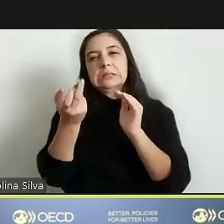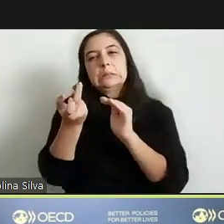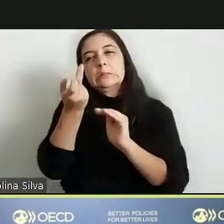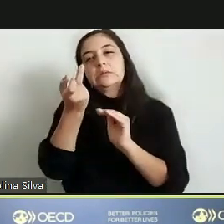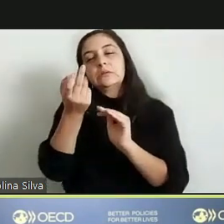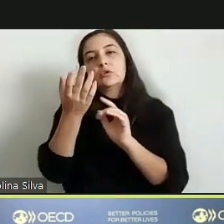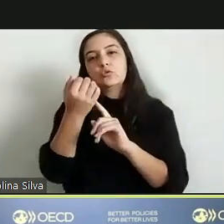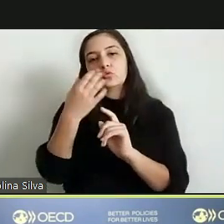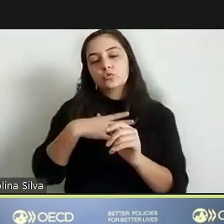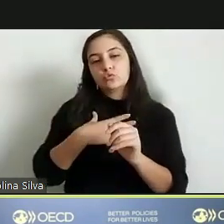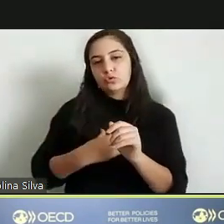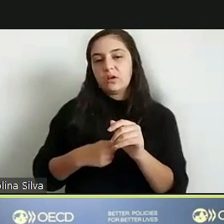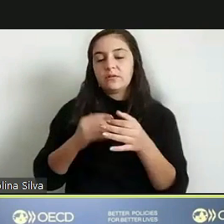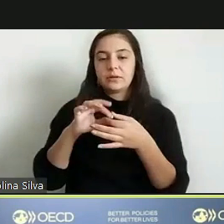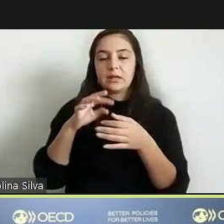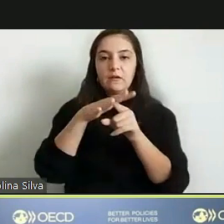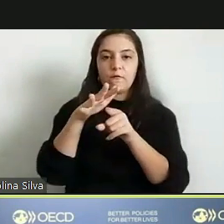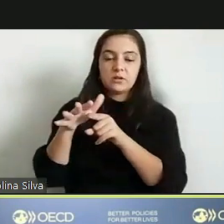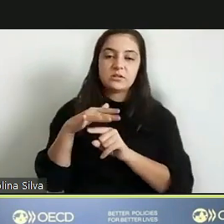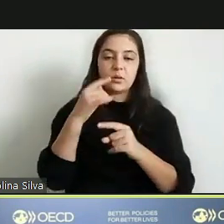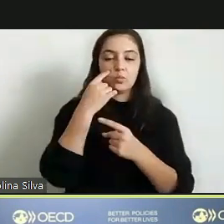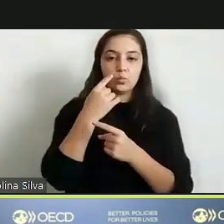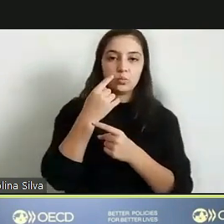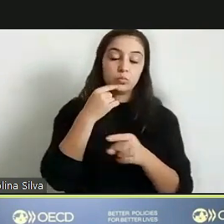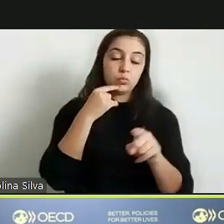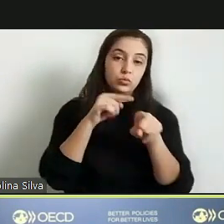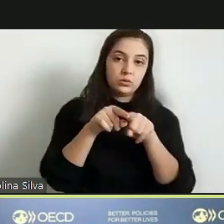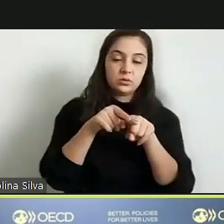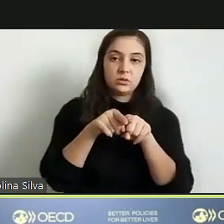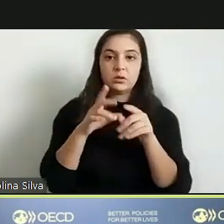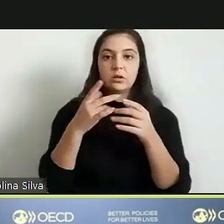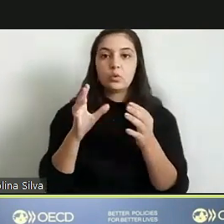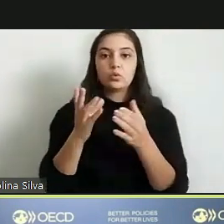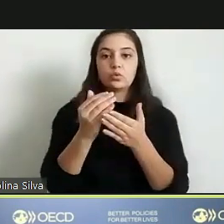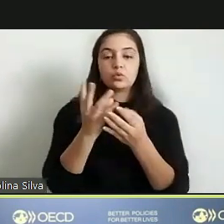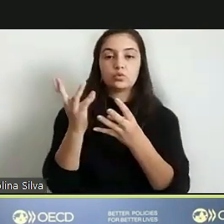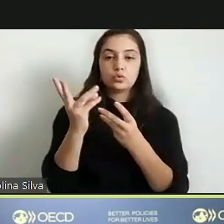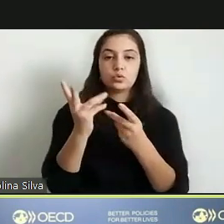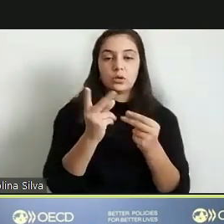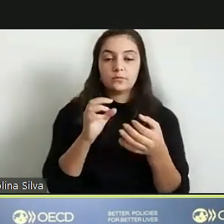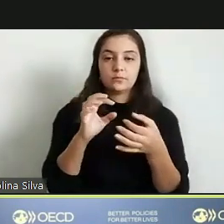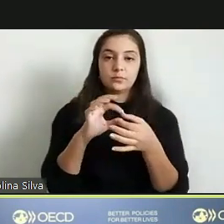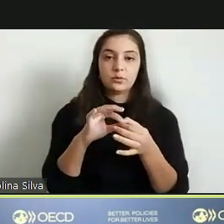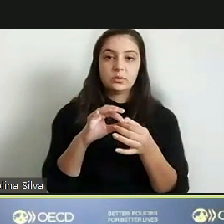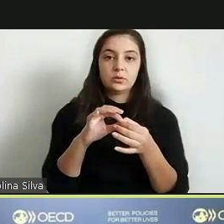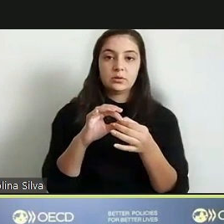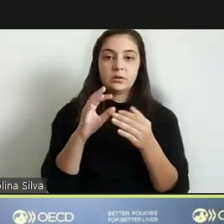capacidad de influenciar en la política, este resultado está asociado con alrededor de